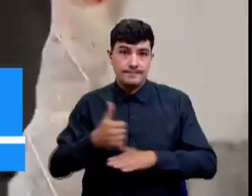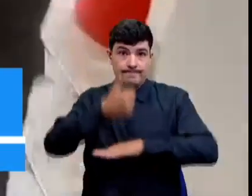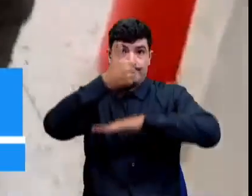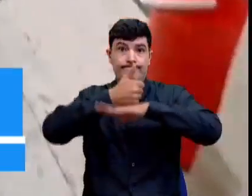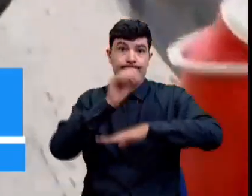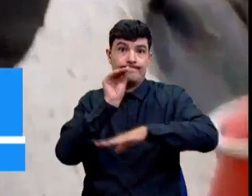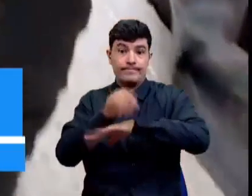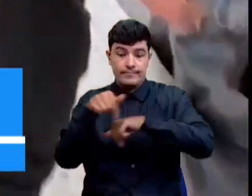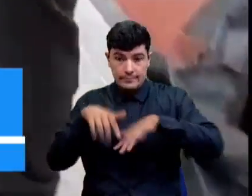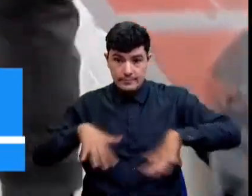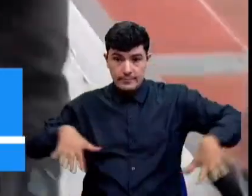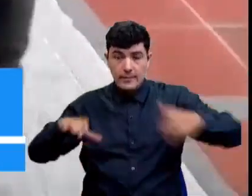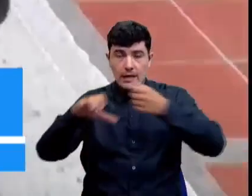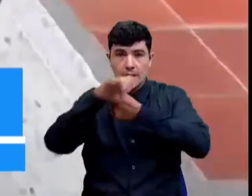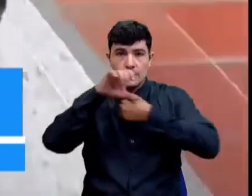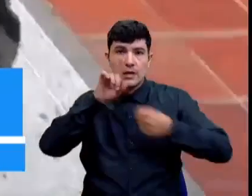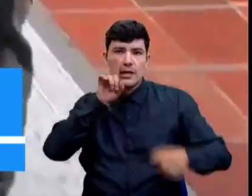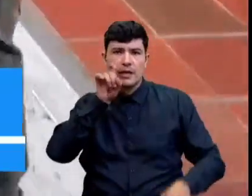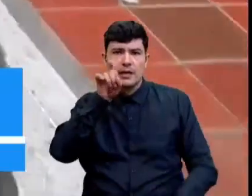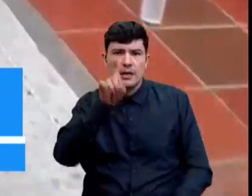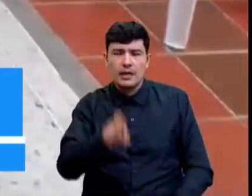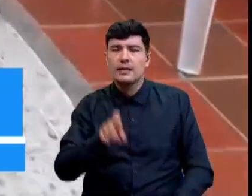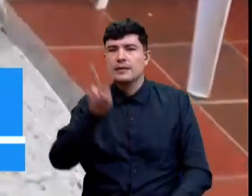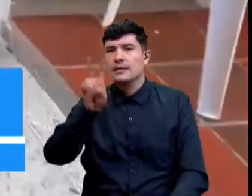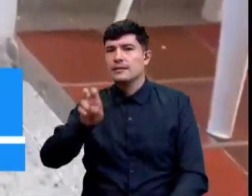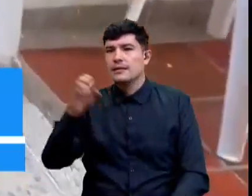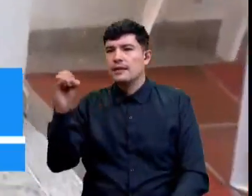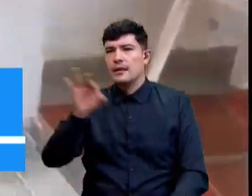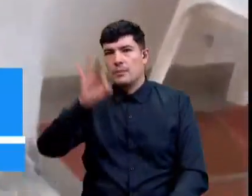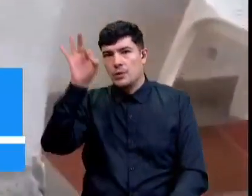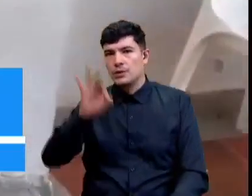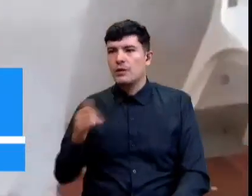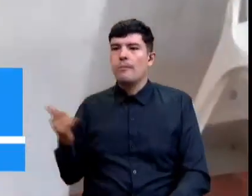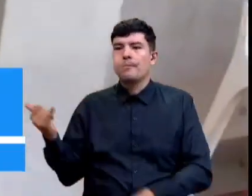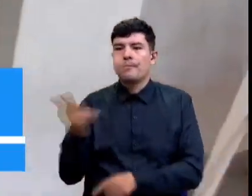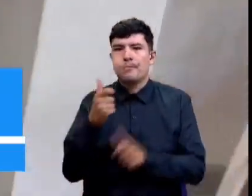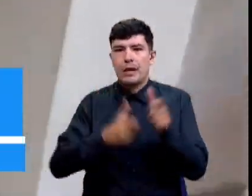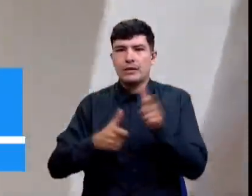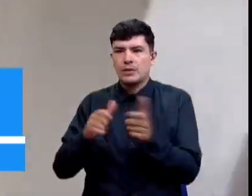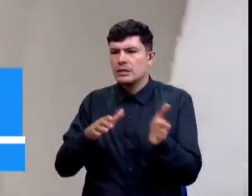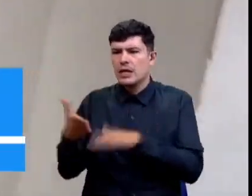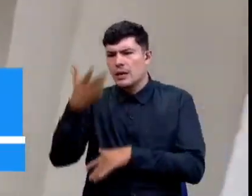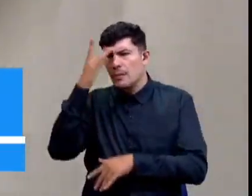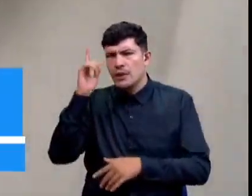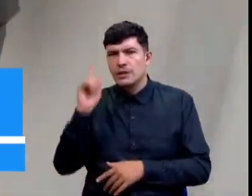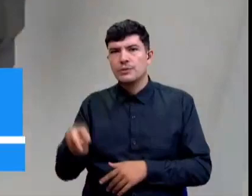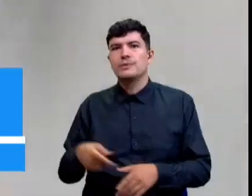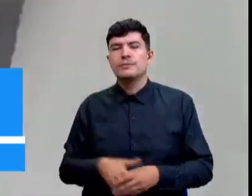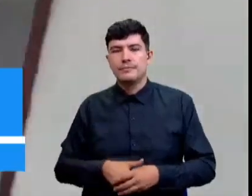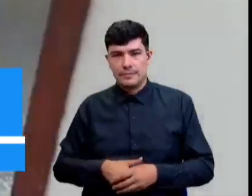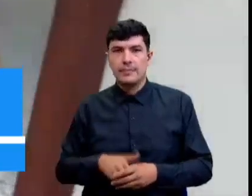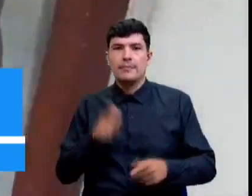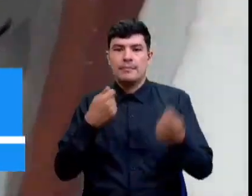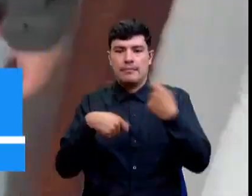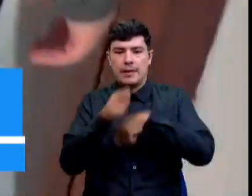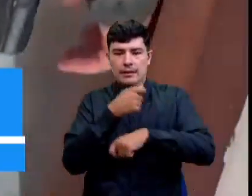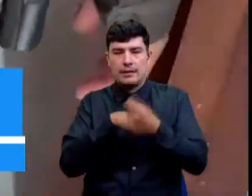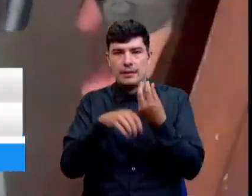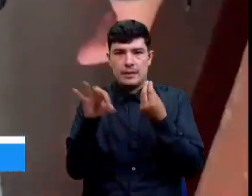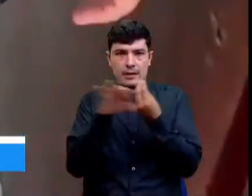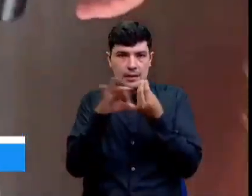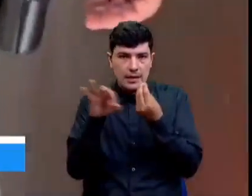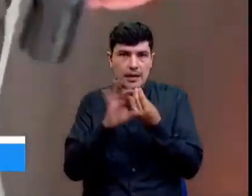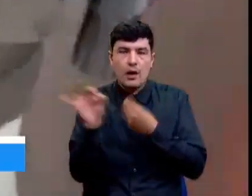que en Bucaramanga y su área metropolitana, el 70% de los homicidios es por disputas de microtráfico